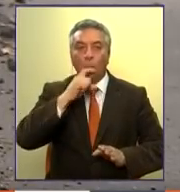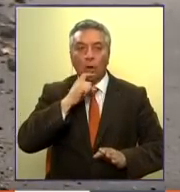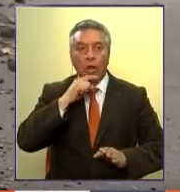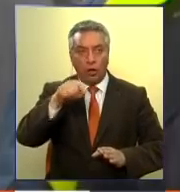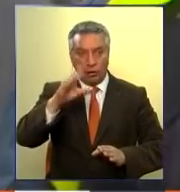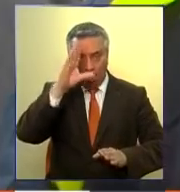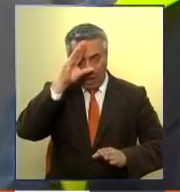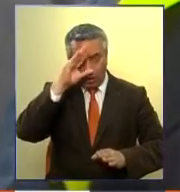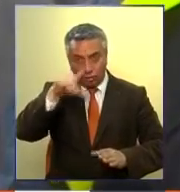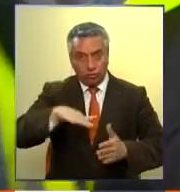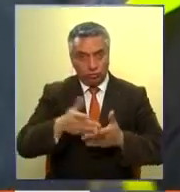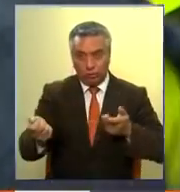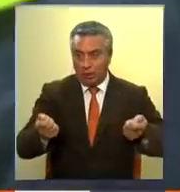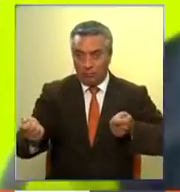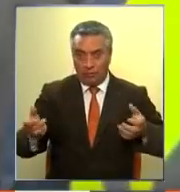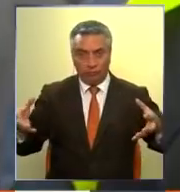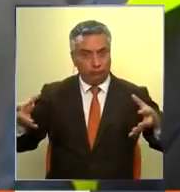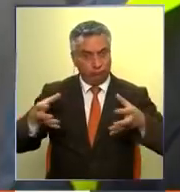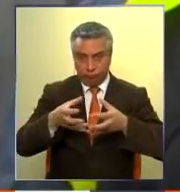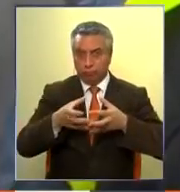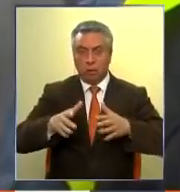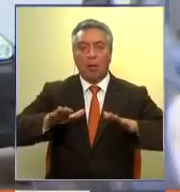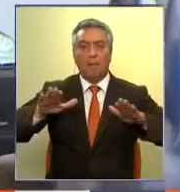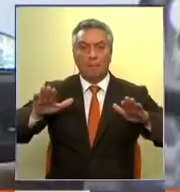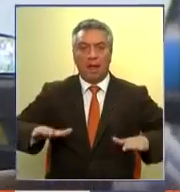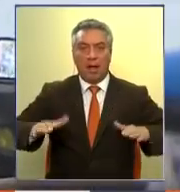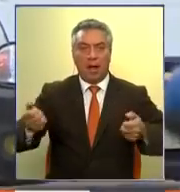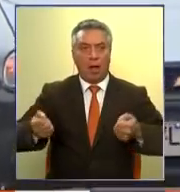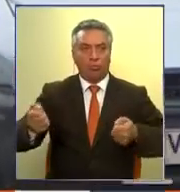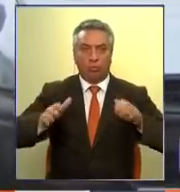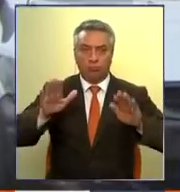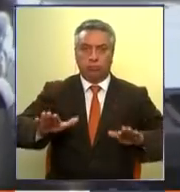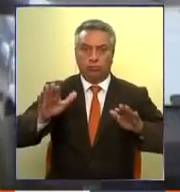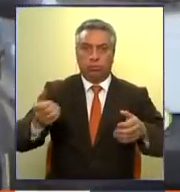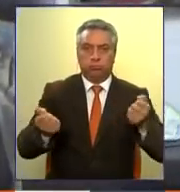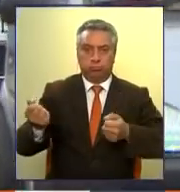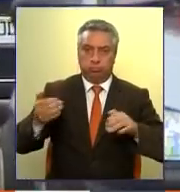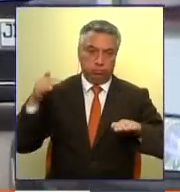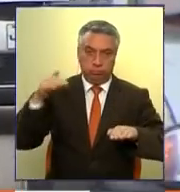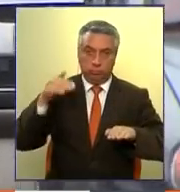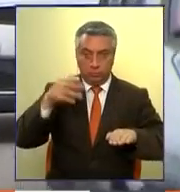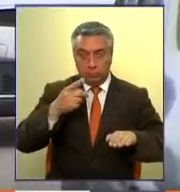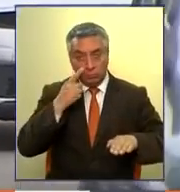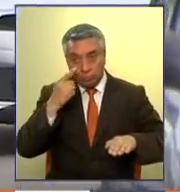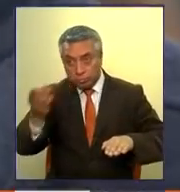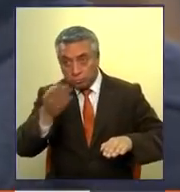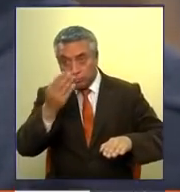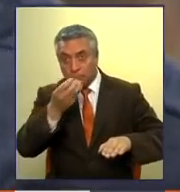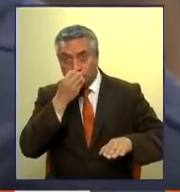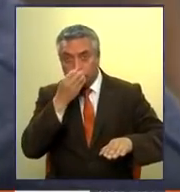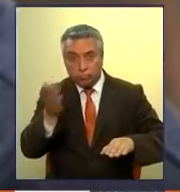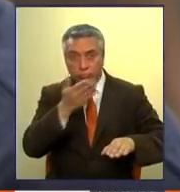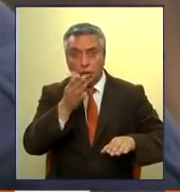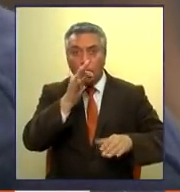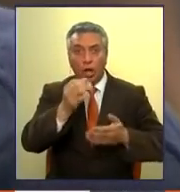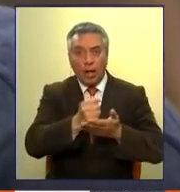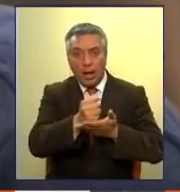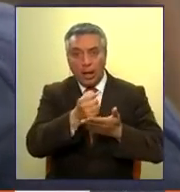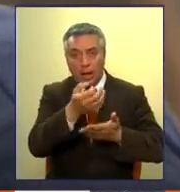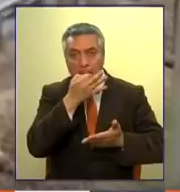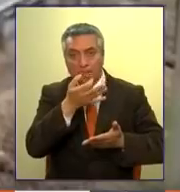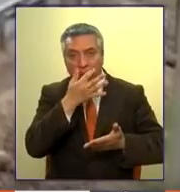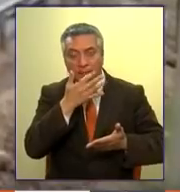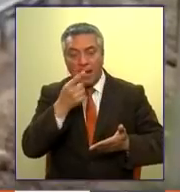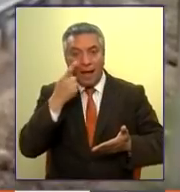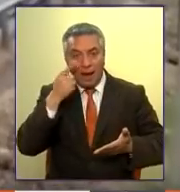un grupo de camioneros movilizados detuvo el paso de los vehículos de carga para chequear se transportaban alimentos o medicinas de no